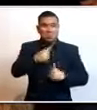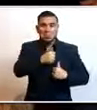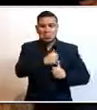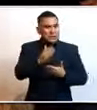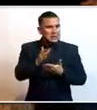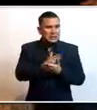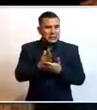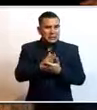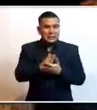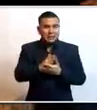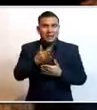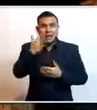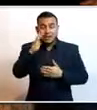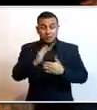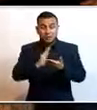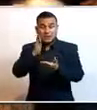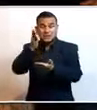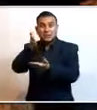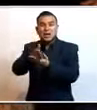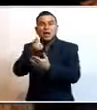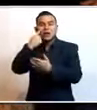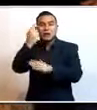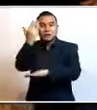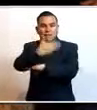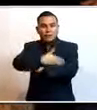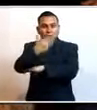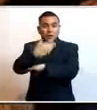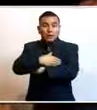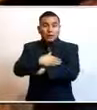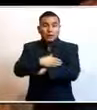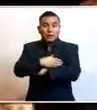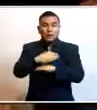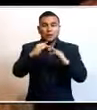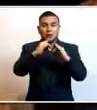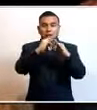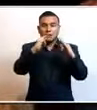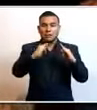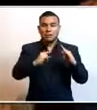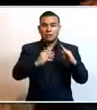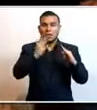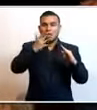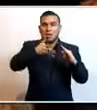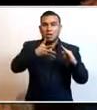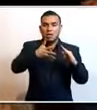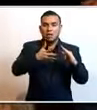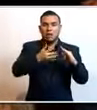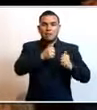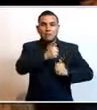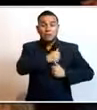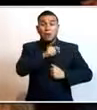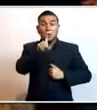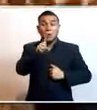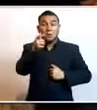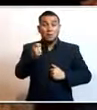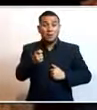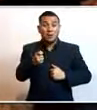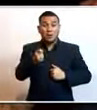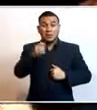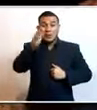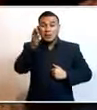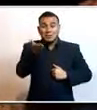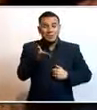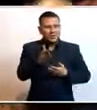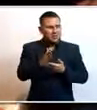Tenemos soldados estacionados en la frontera, en tiendas de campaña. Tienen más de un mes y medio de estar en tiendas